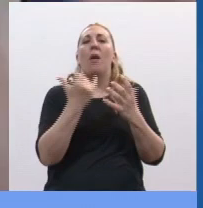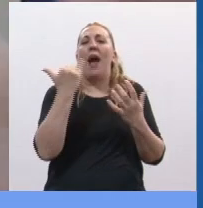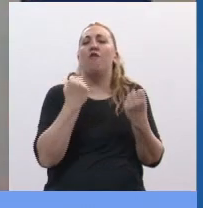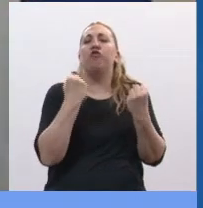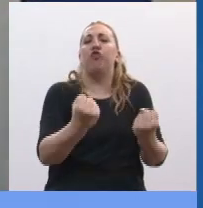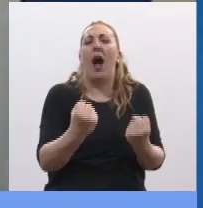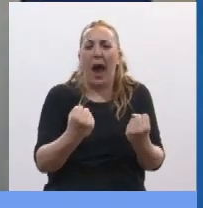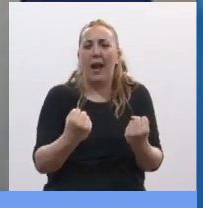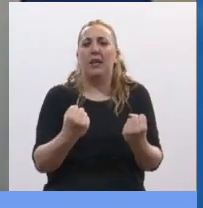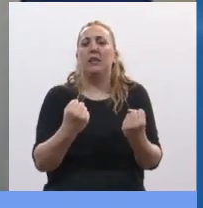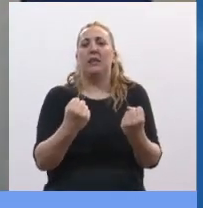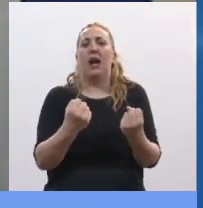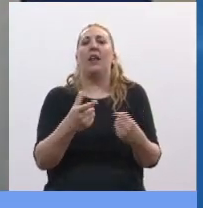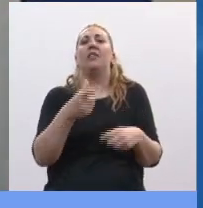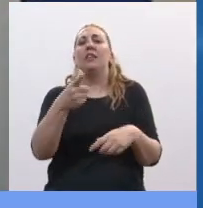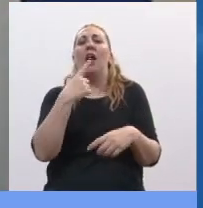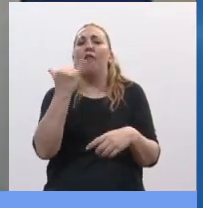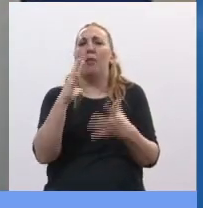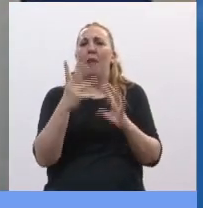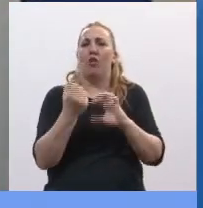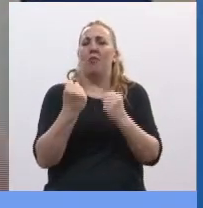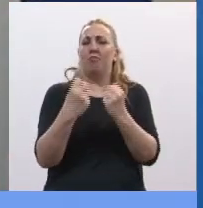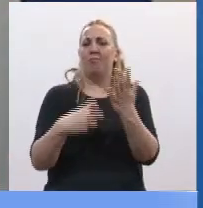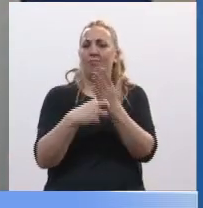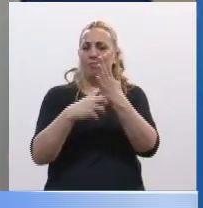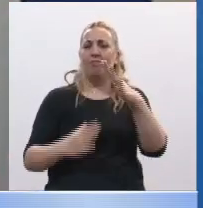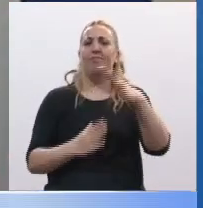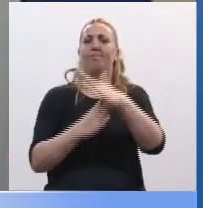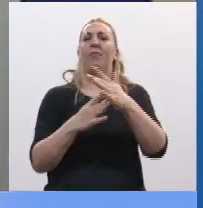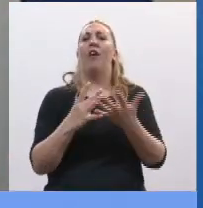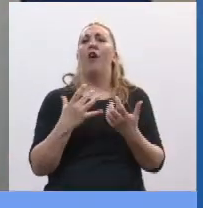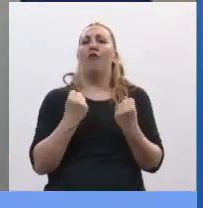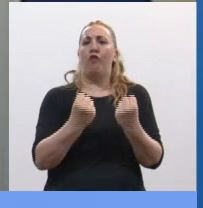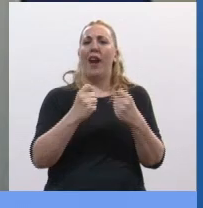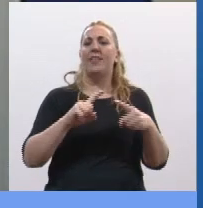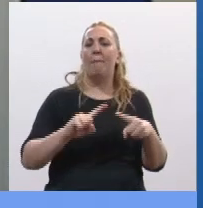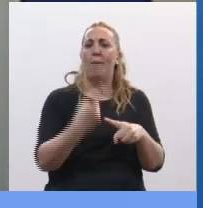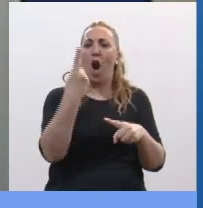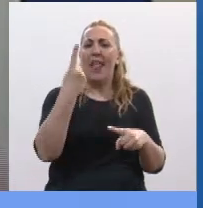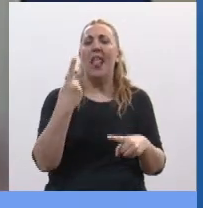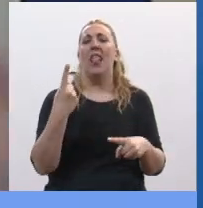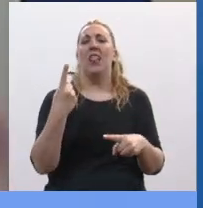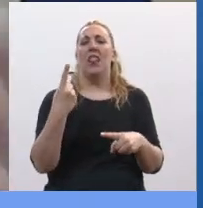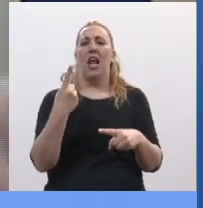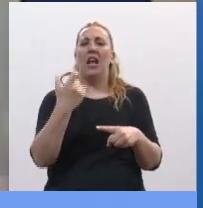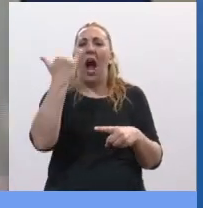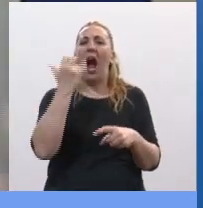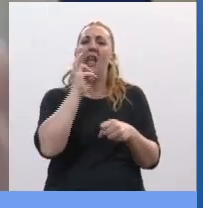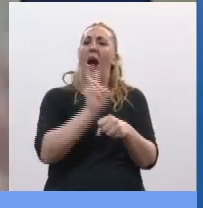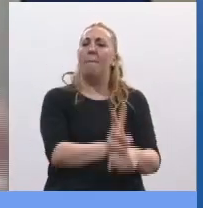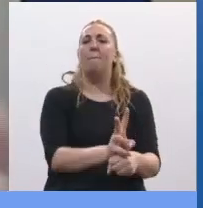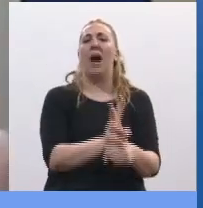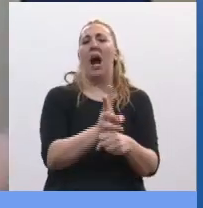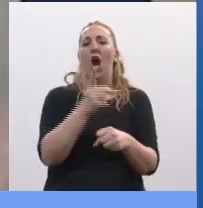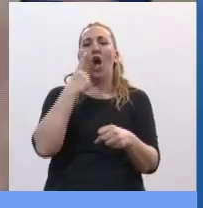fortaleza institucional para con el procurador y fortalecer la política con un fuerte amparo